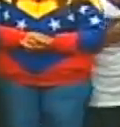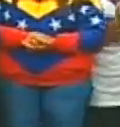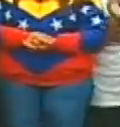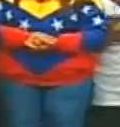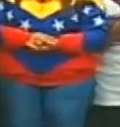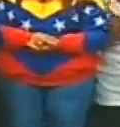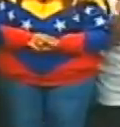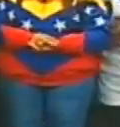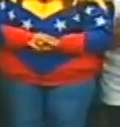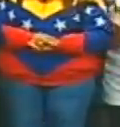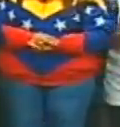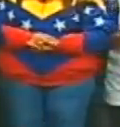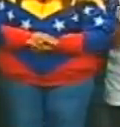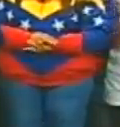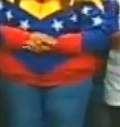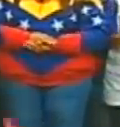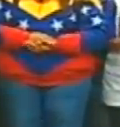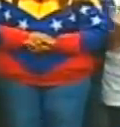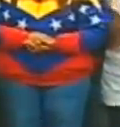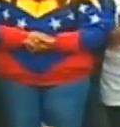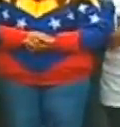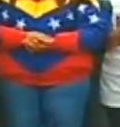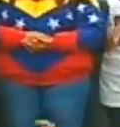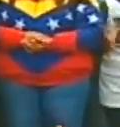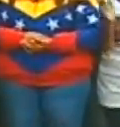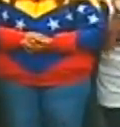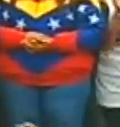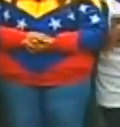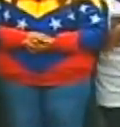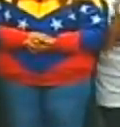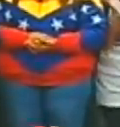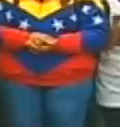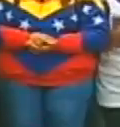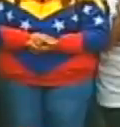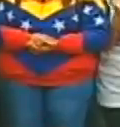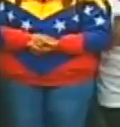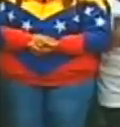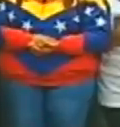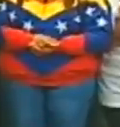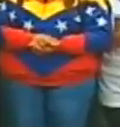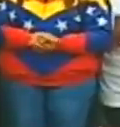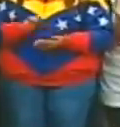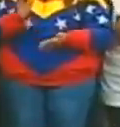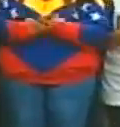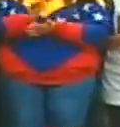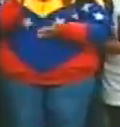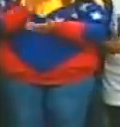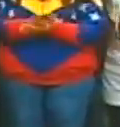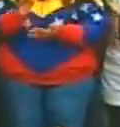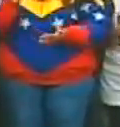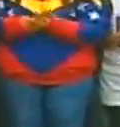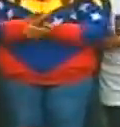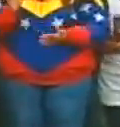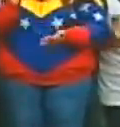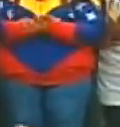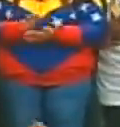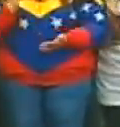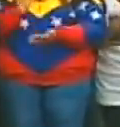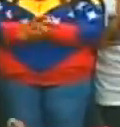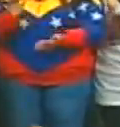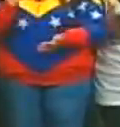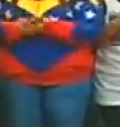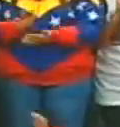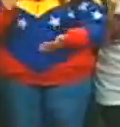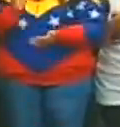tierra apureña, desde este pueblo digno, combativo y rebelde de San Fernando